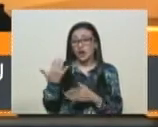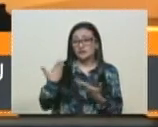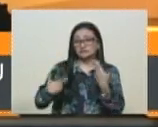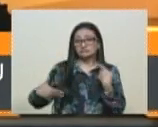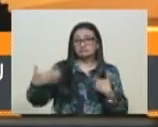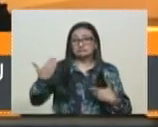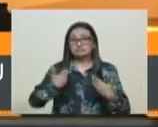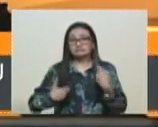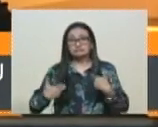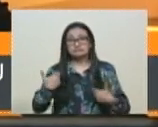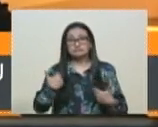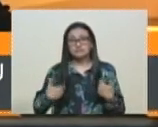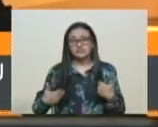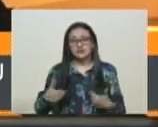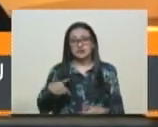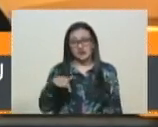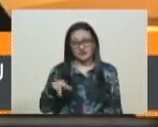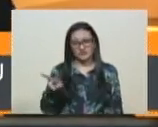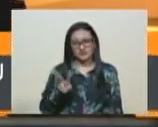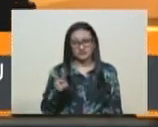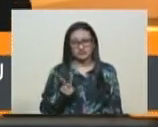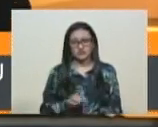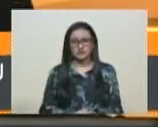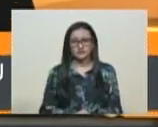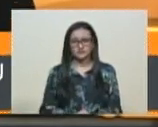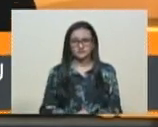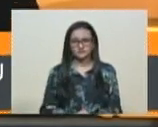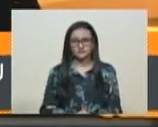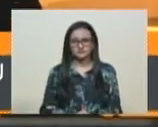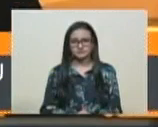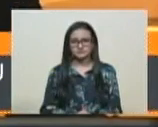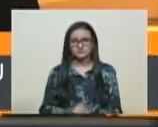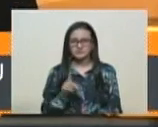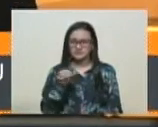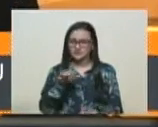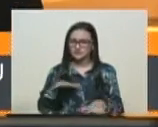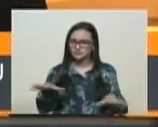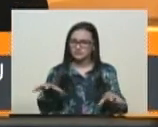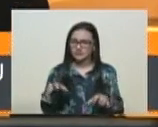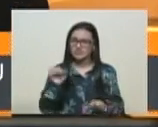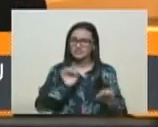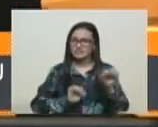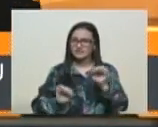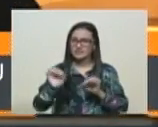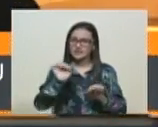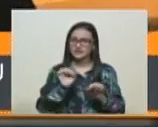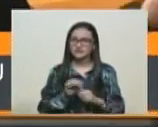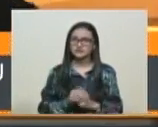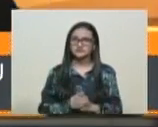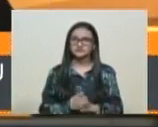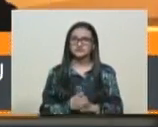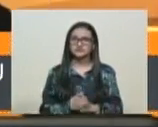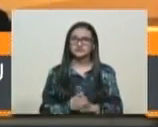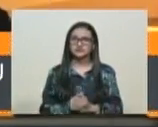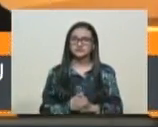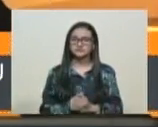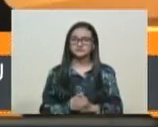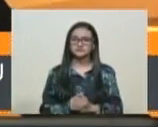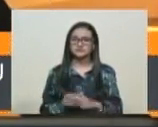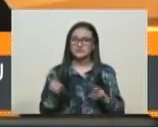población. Nos convocó también para la defensa de la soberanía, frente a una clase